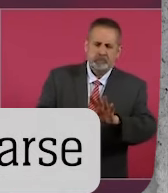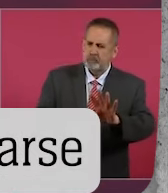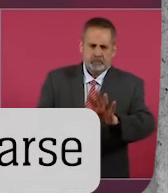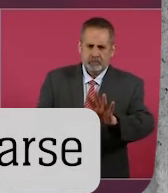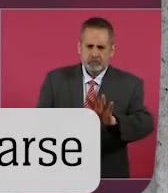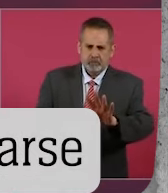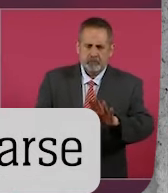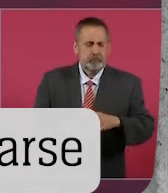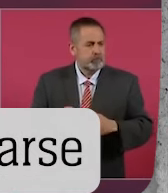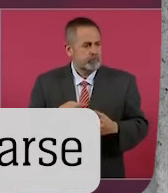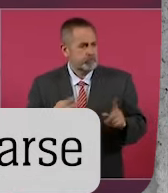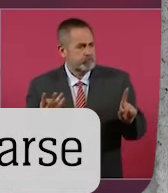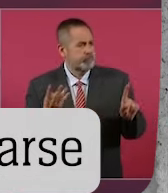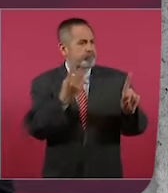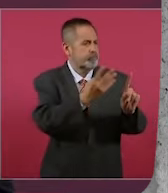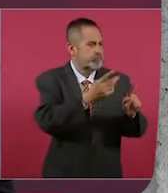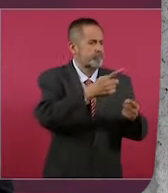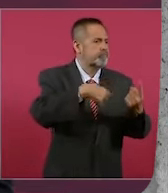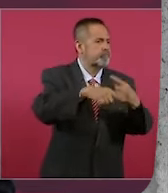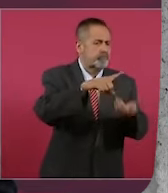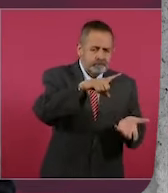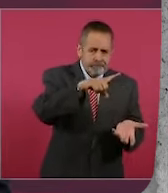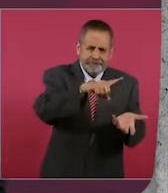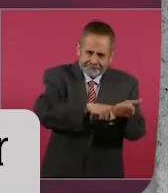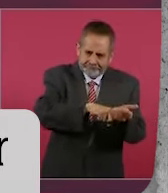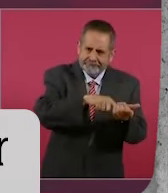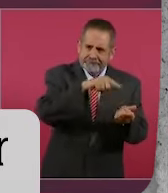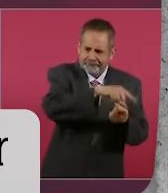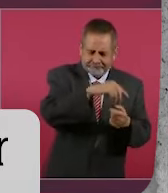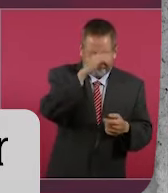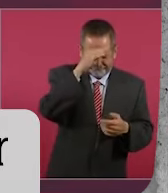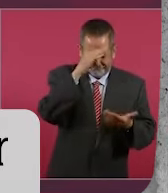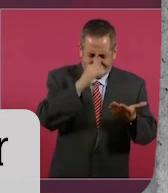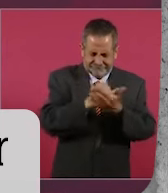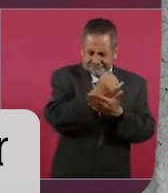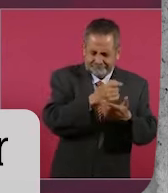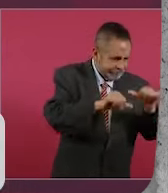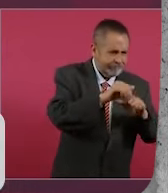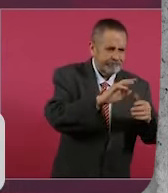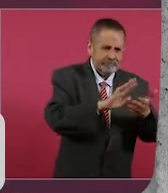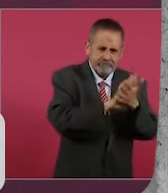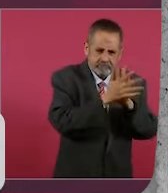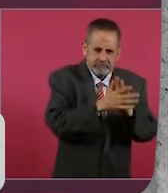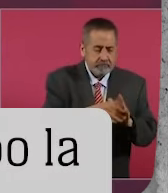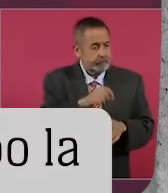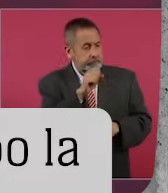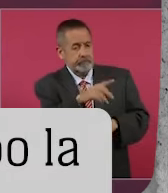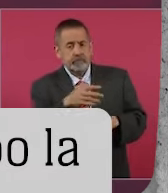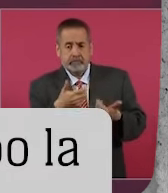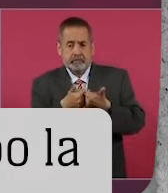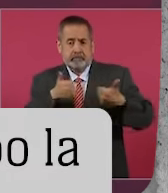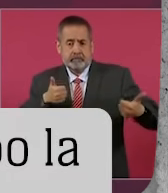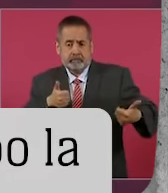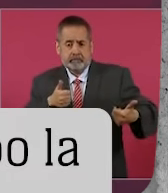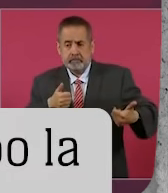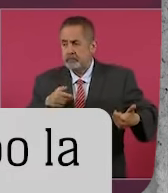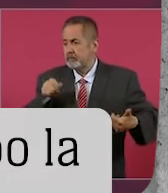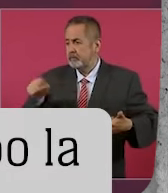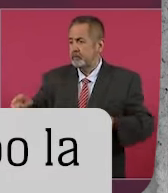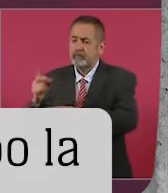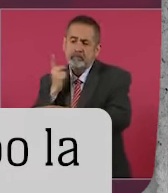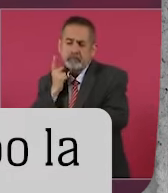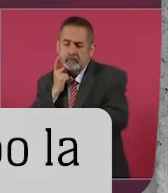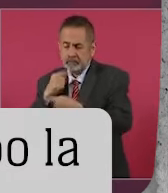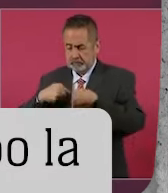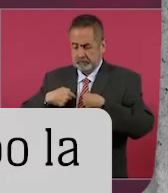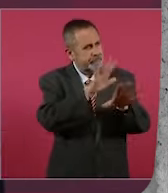la reforma tenía que darse desde adentro, porque es un poder autónomo, que ellos mismos tenían que llevar a